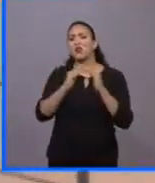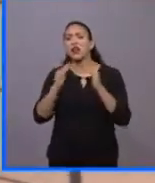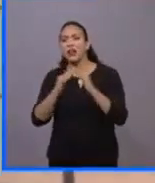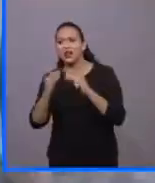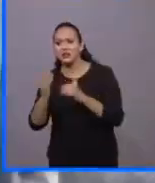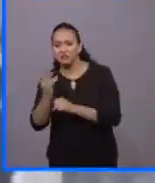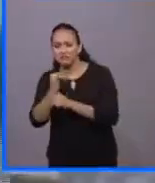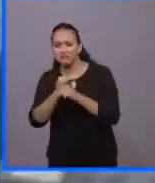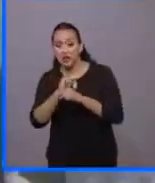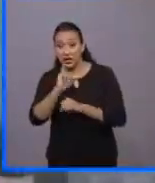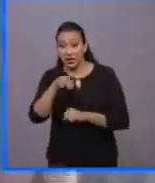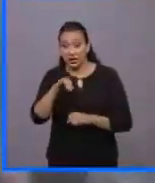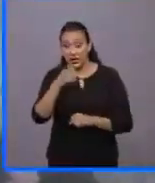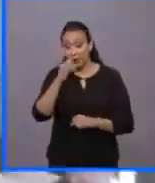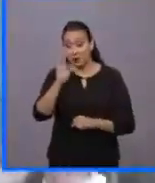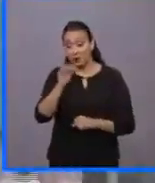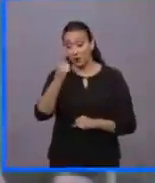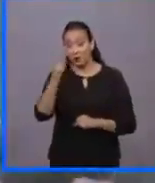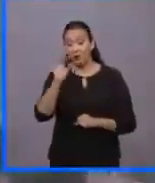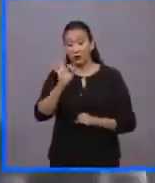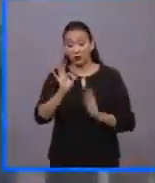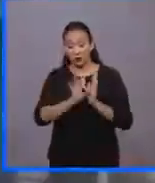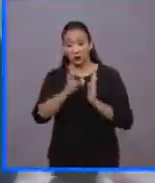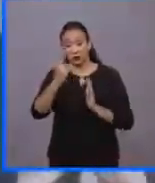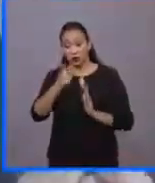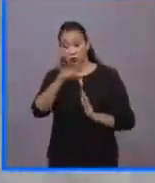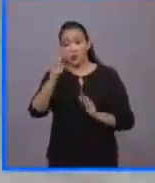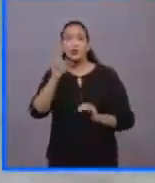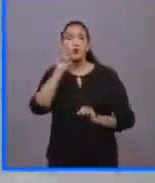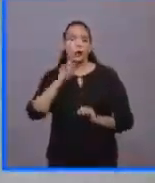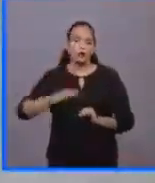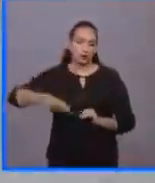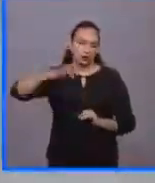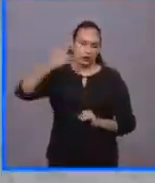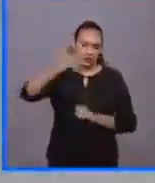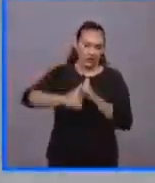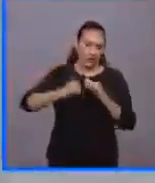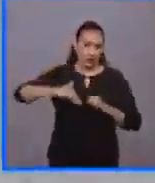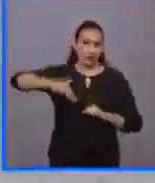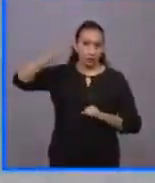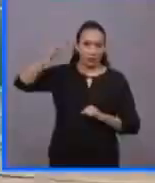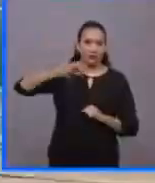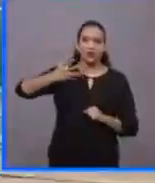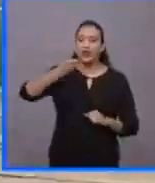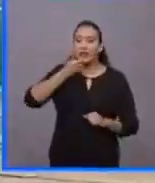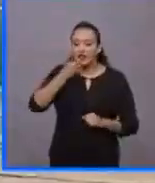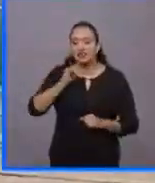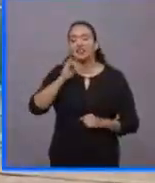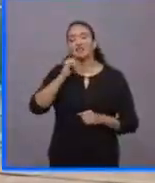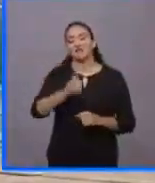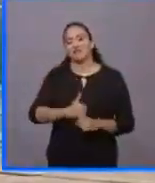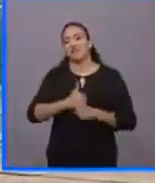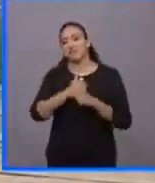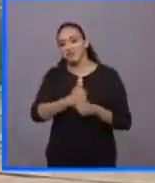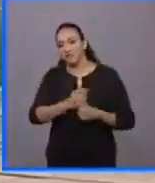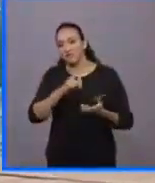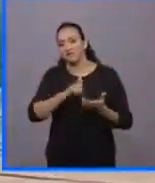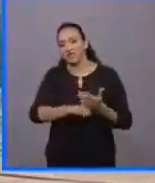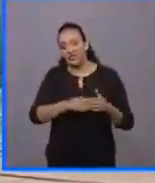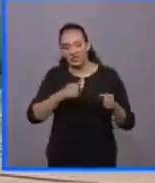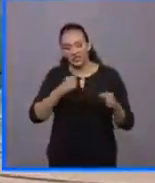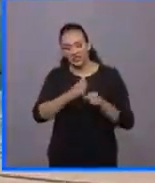el 41.8% de las mujeres mayores de 15 años aseguró haber vivido alguna situación de